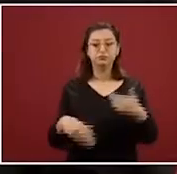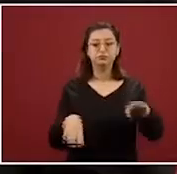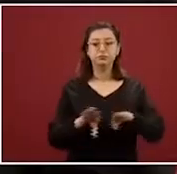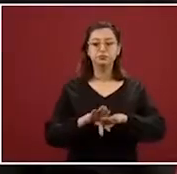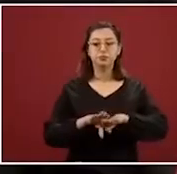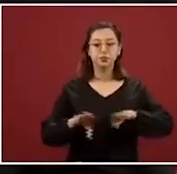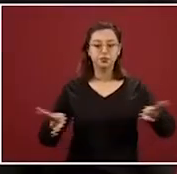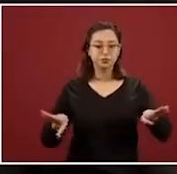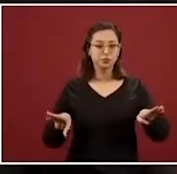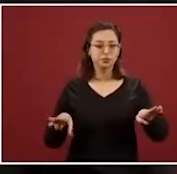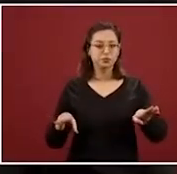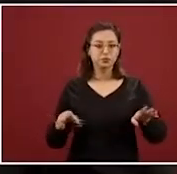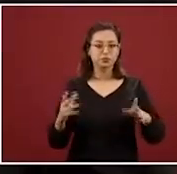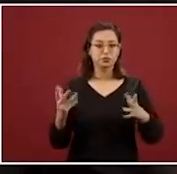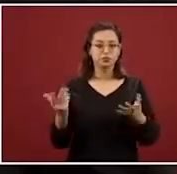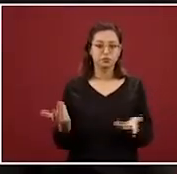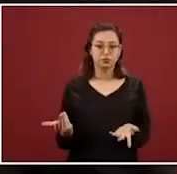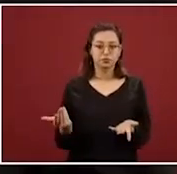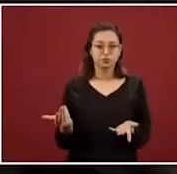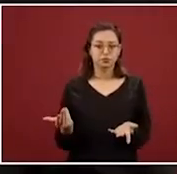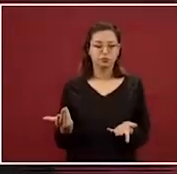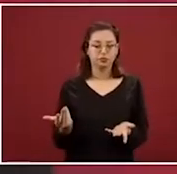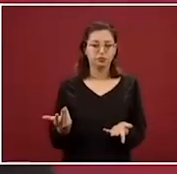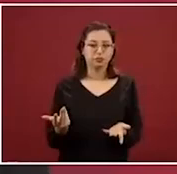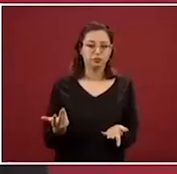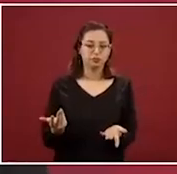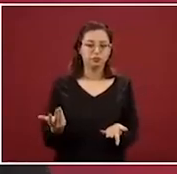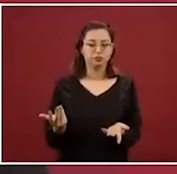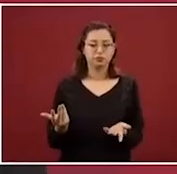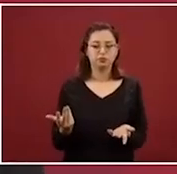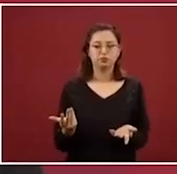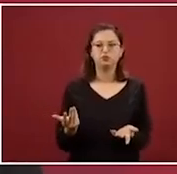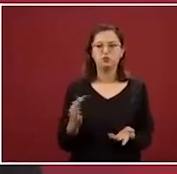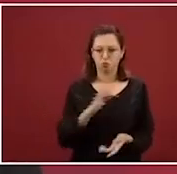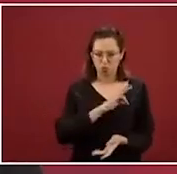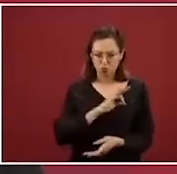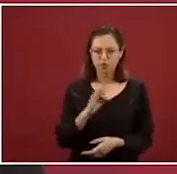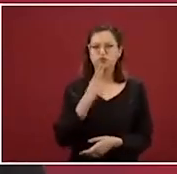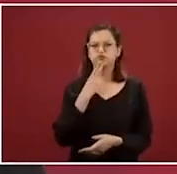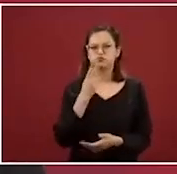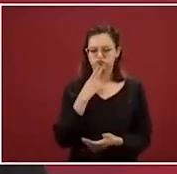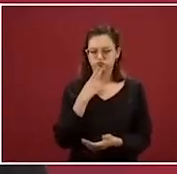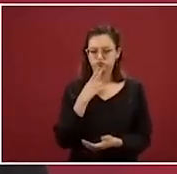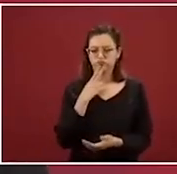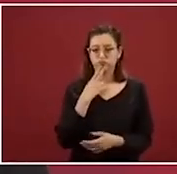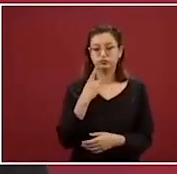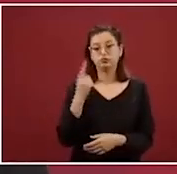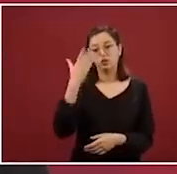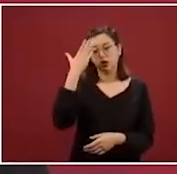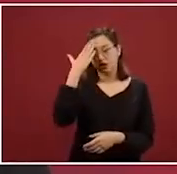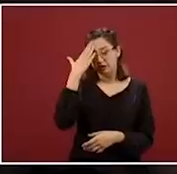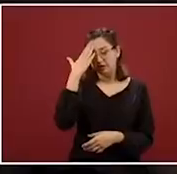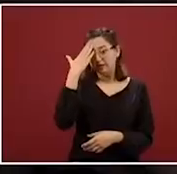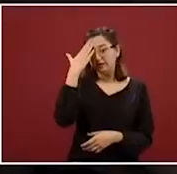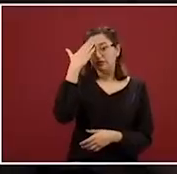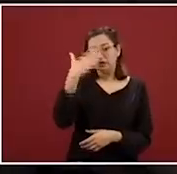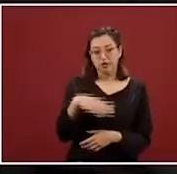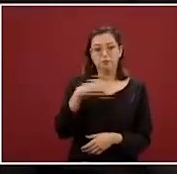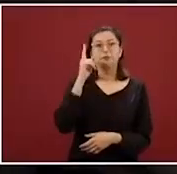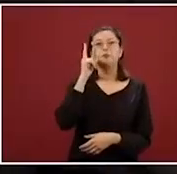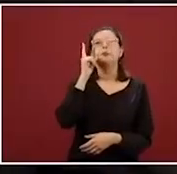es un método que está vigente. Tengo entendido que